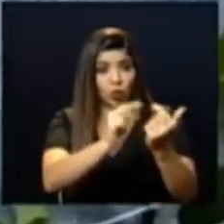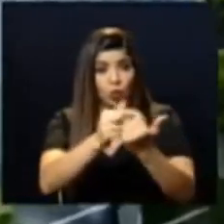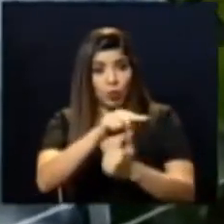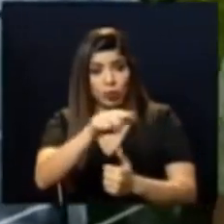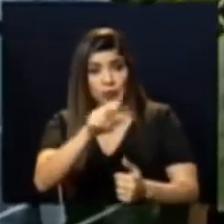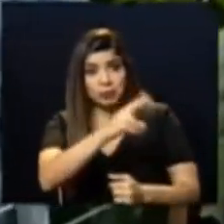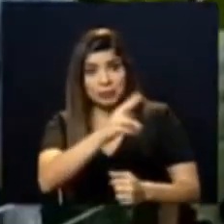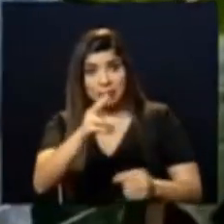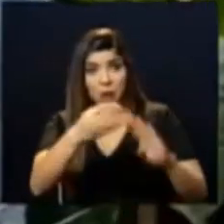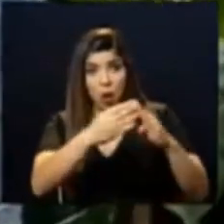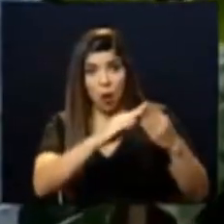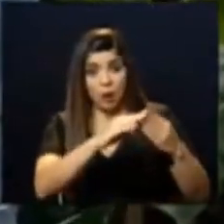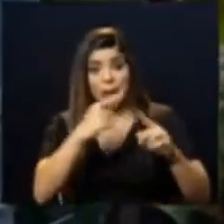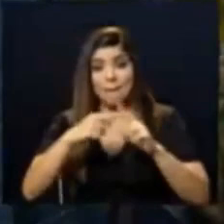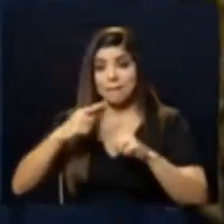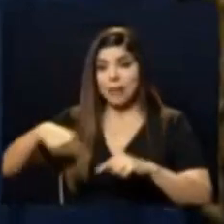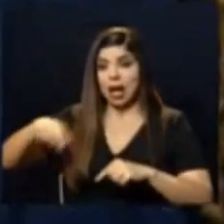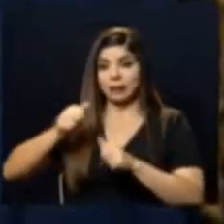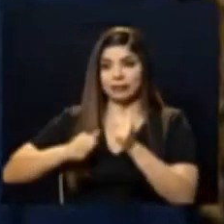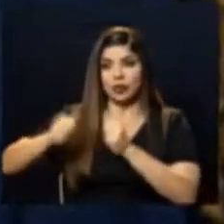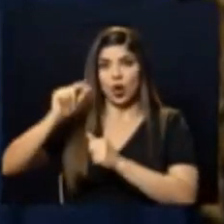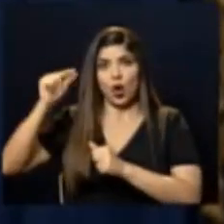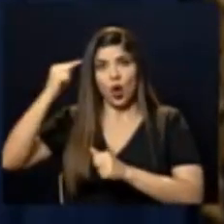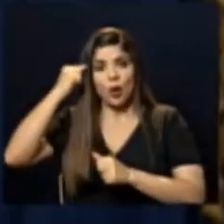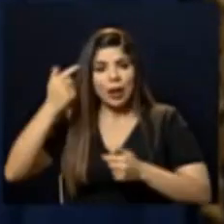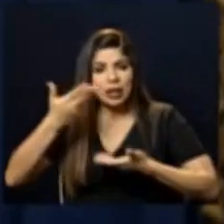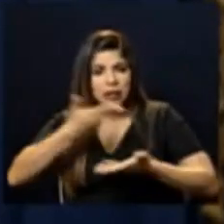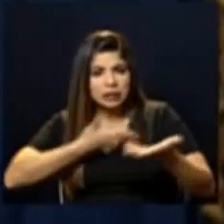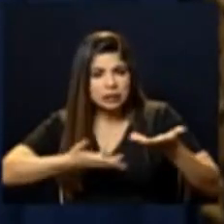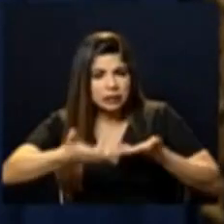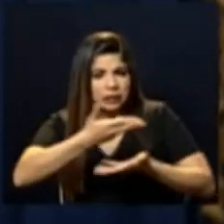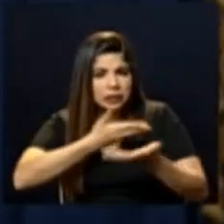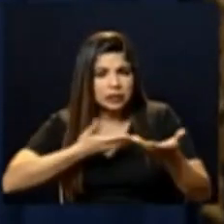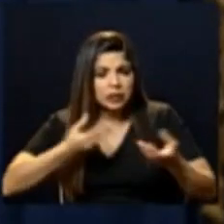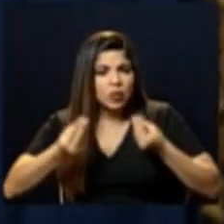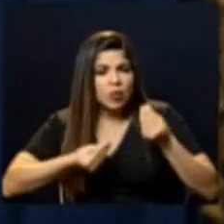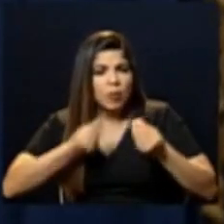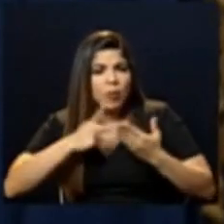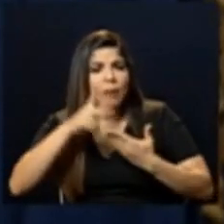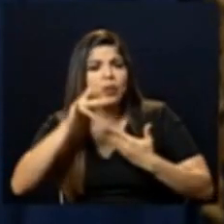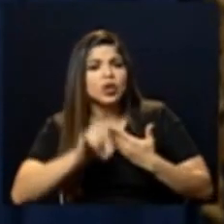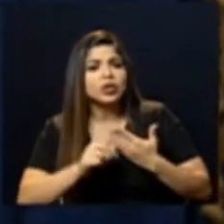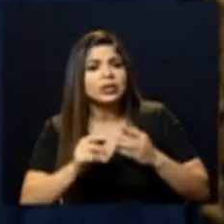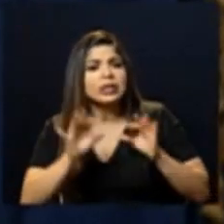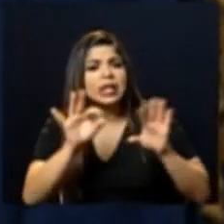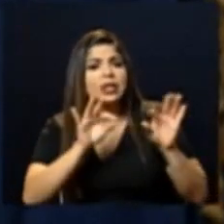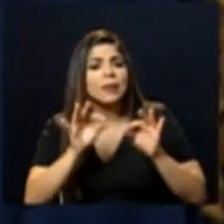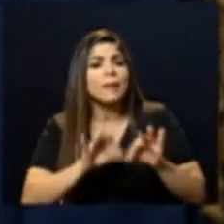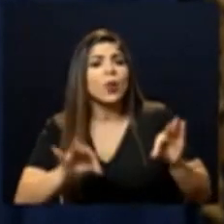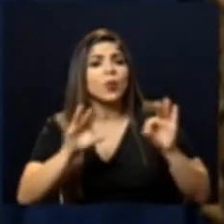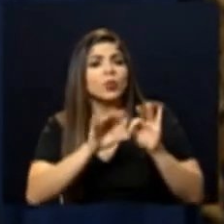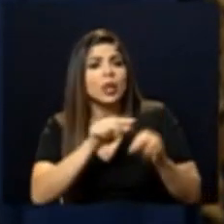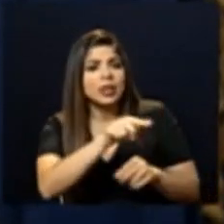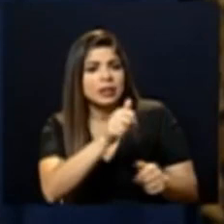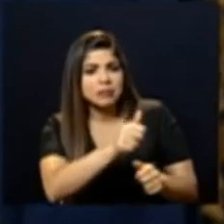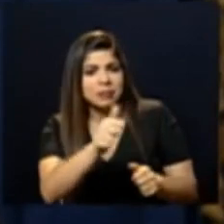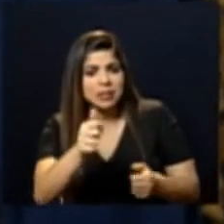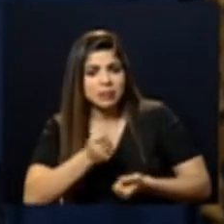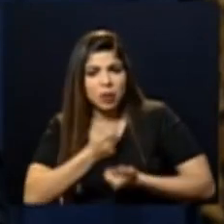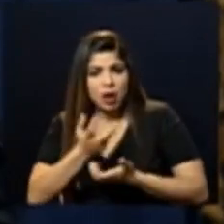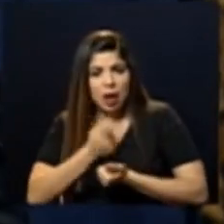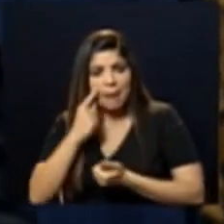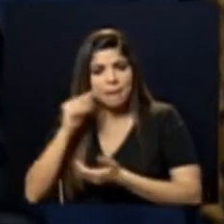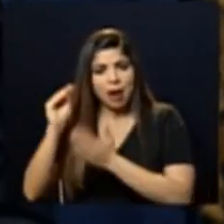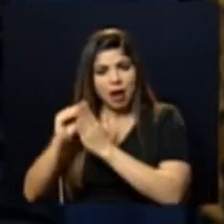región y las autoridades gubernamentales, defina los proyectos a los cuales daremos prioridad y